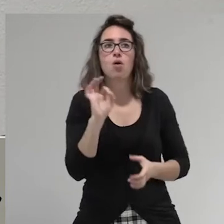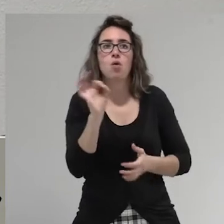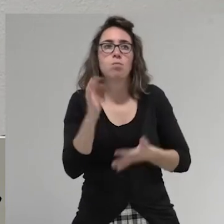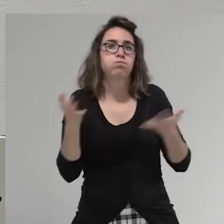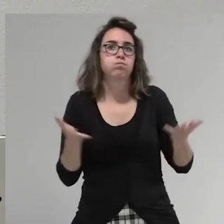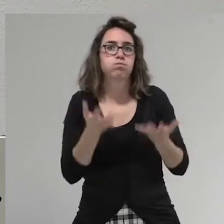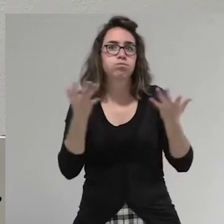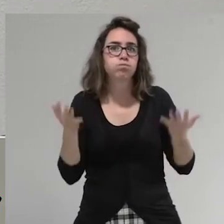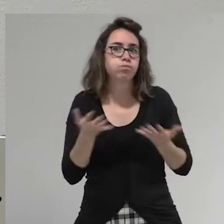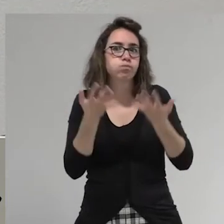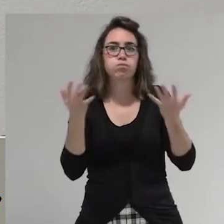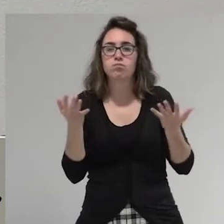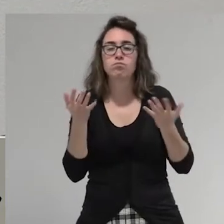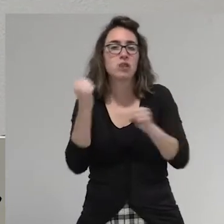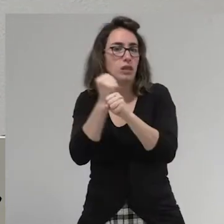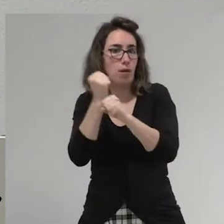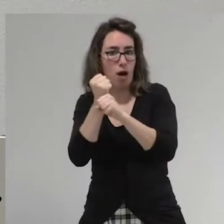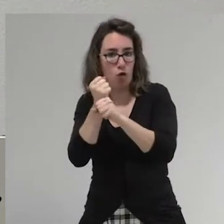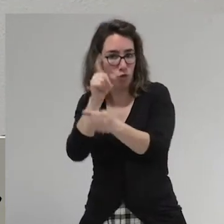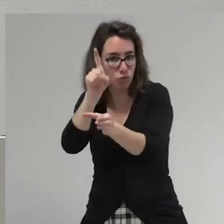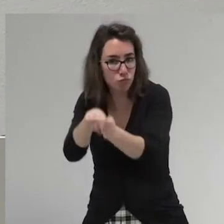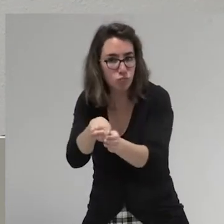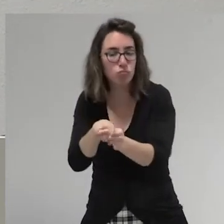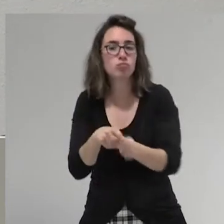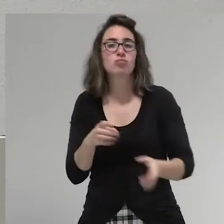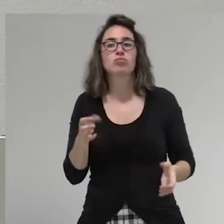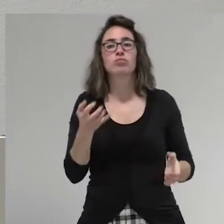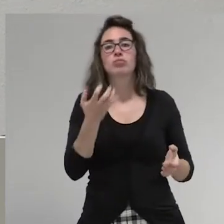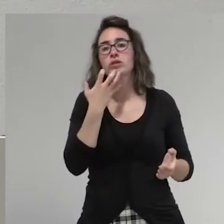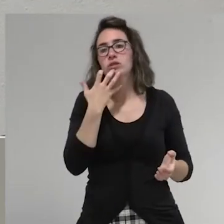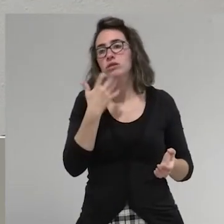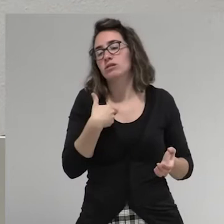distribución de acceso a trabajo para poder tener un determinado